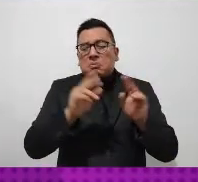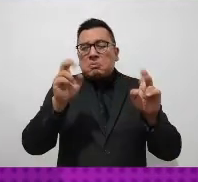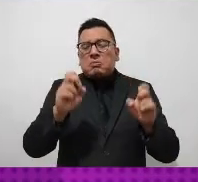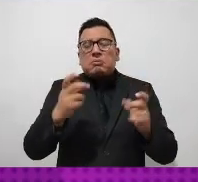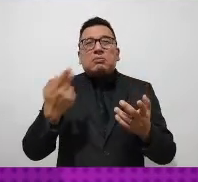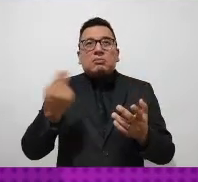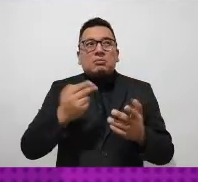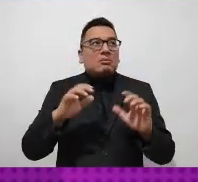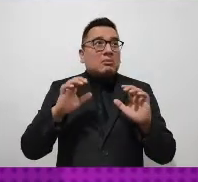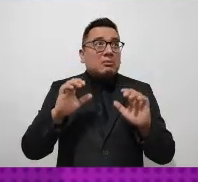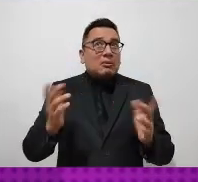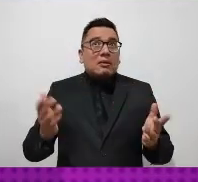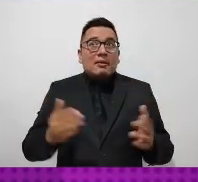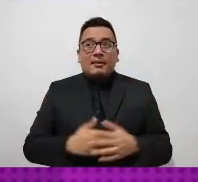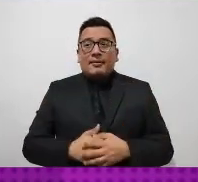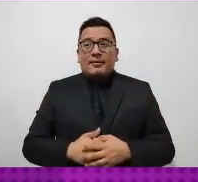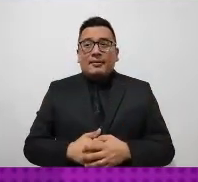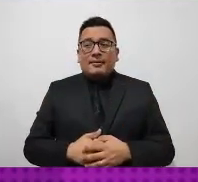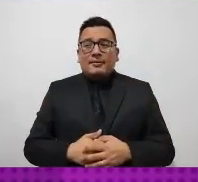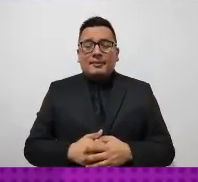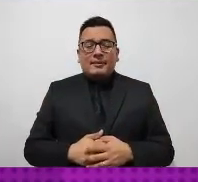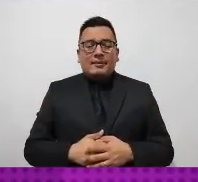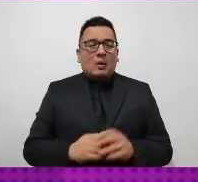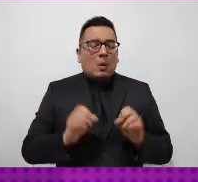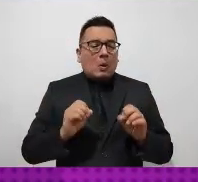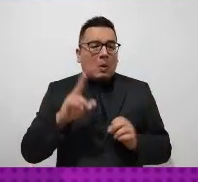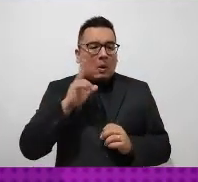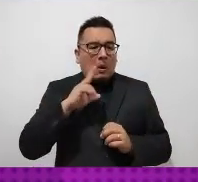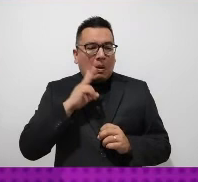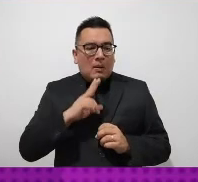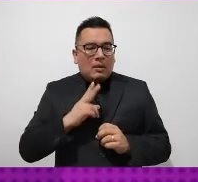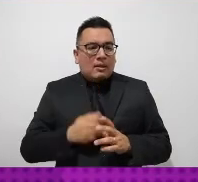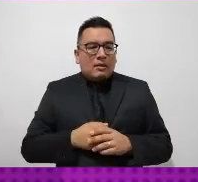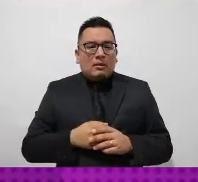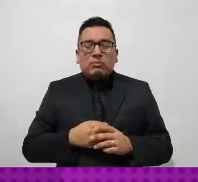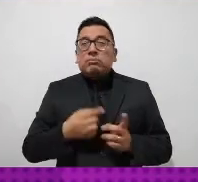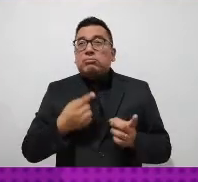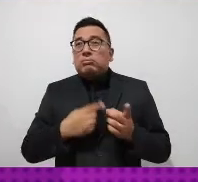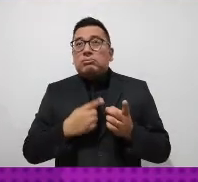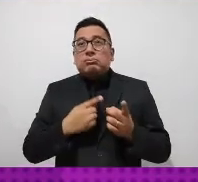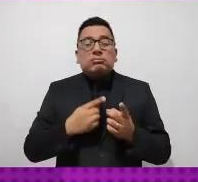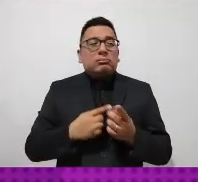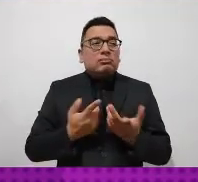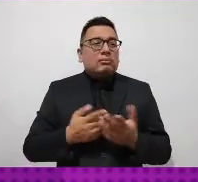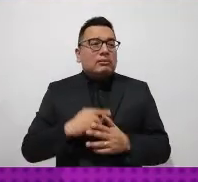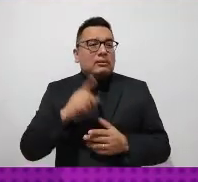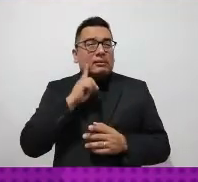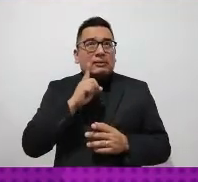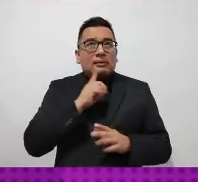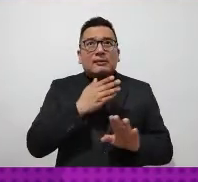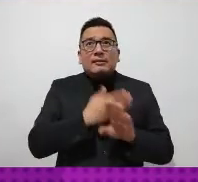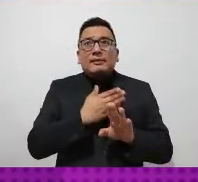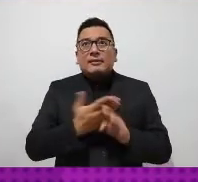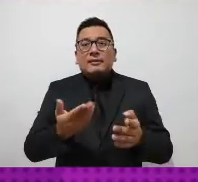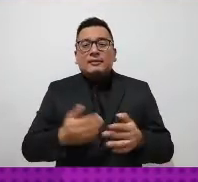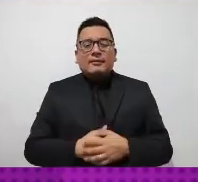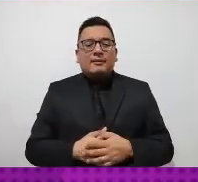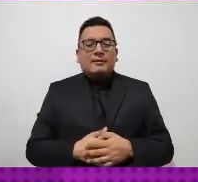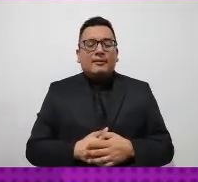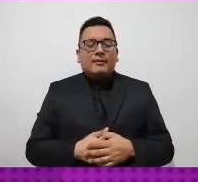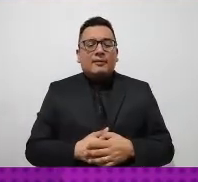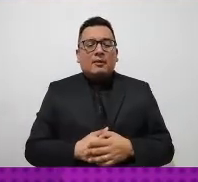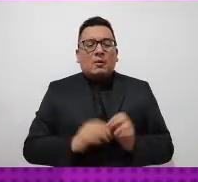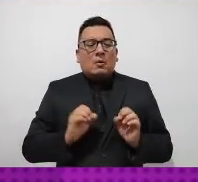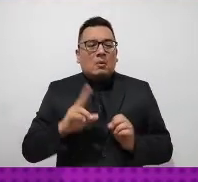la prevención sobre todo, y en diferenciar dónde hay violencia política, dónde hay violencia en el ámbito